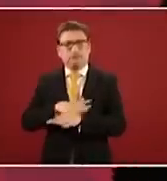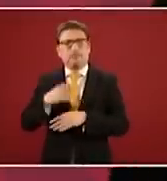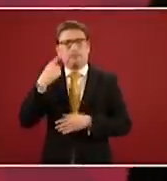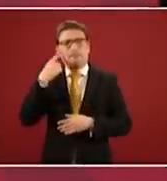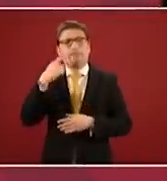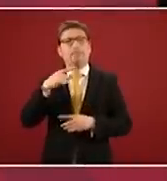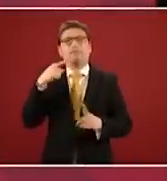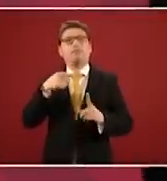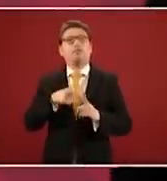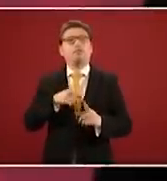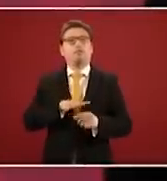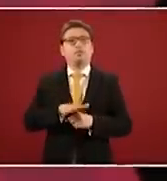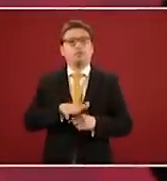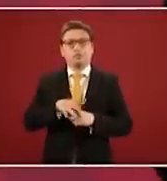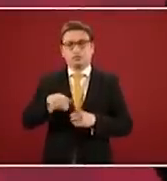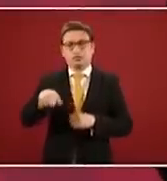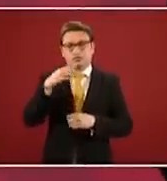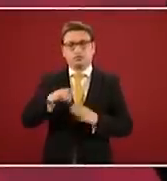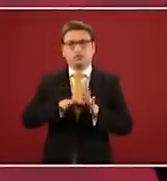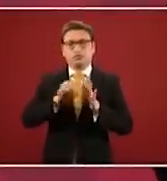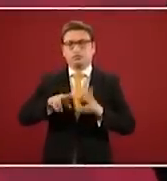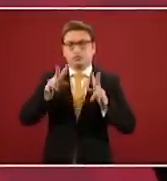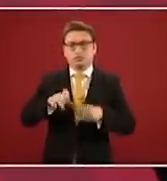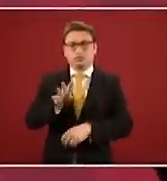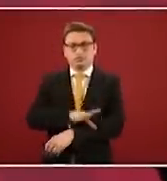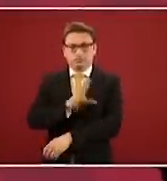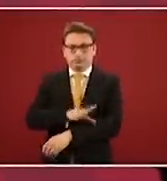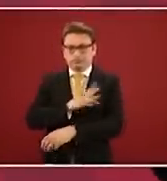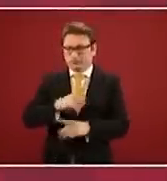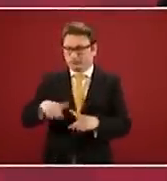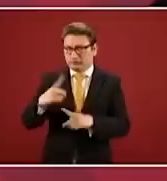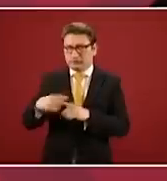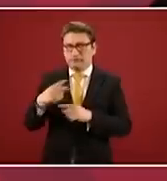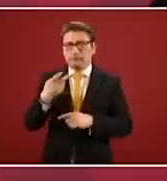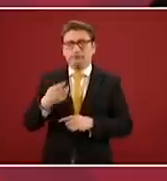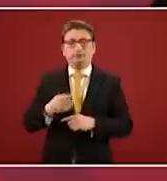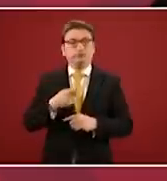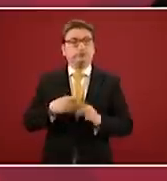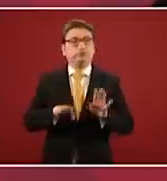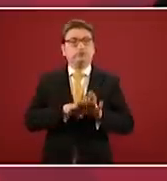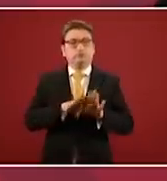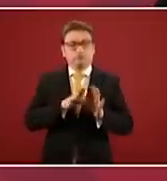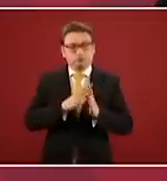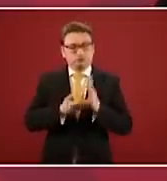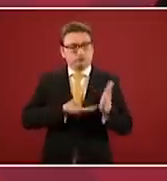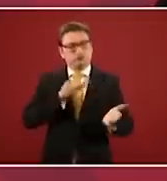para el sector energético, se establecía